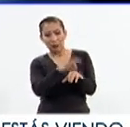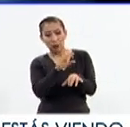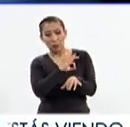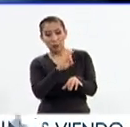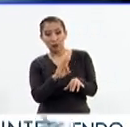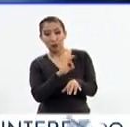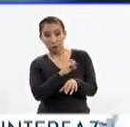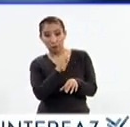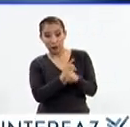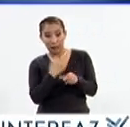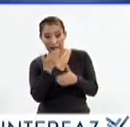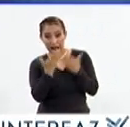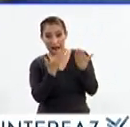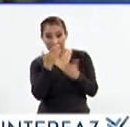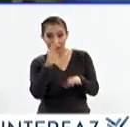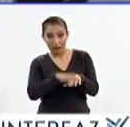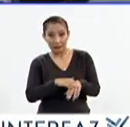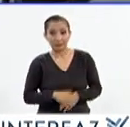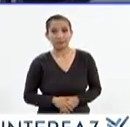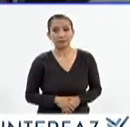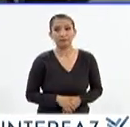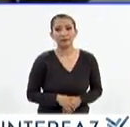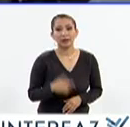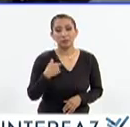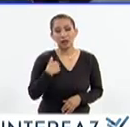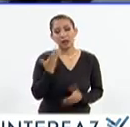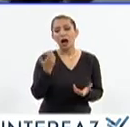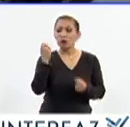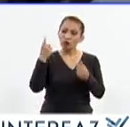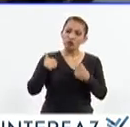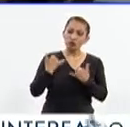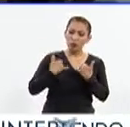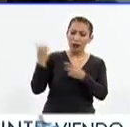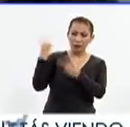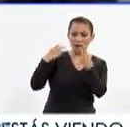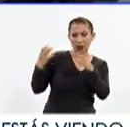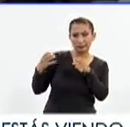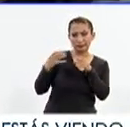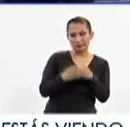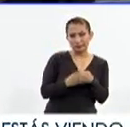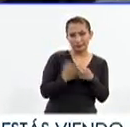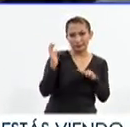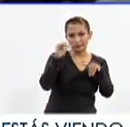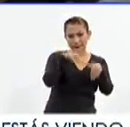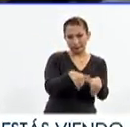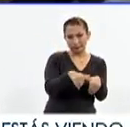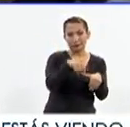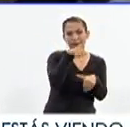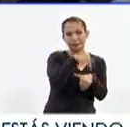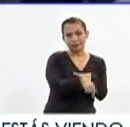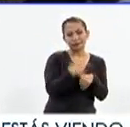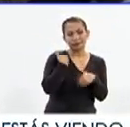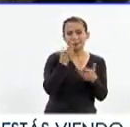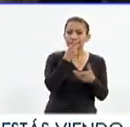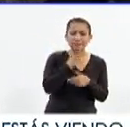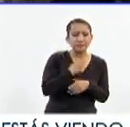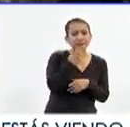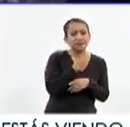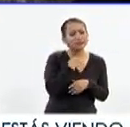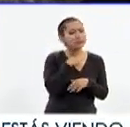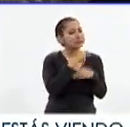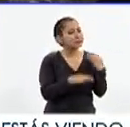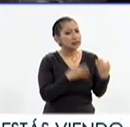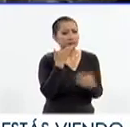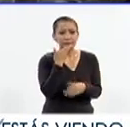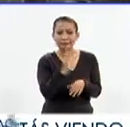la oportunidad de seguir estudiando. Hay paisanos míos que llegaron, que ingresaron y me comentaron de